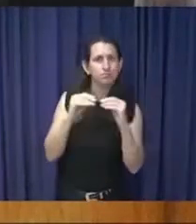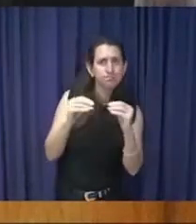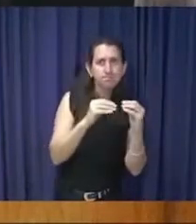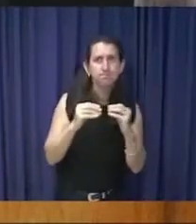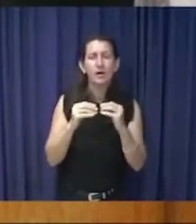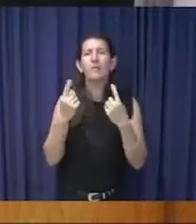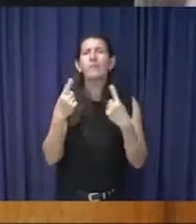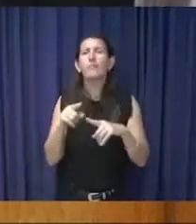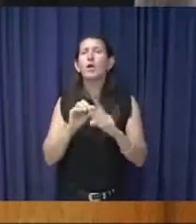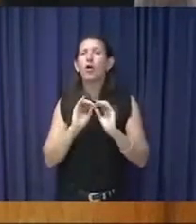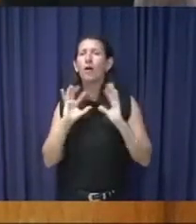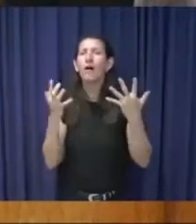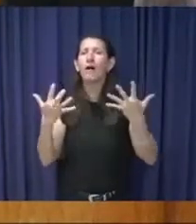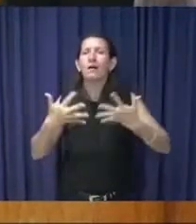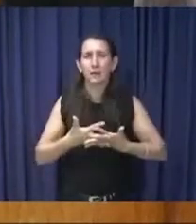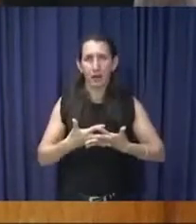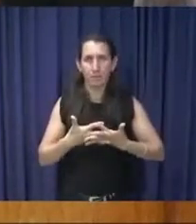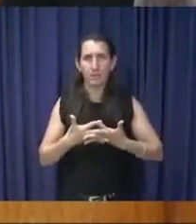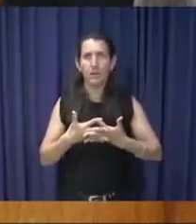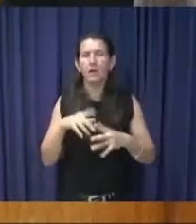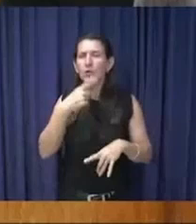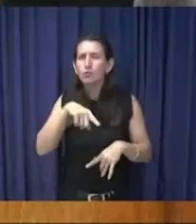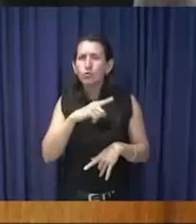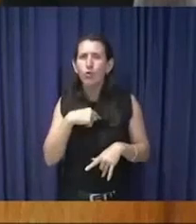ser discutido integralmente y teniendo en cuenta